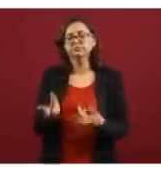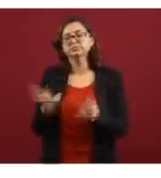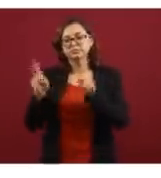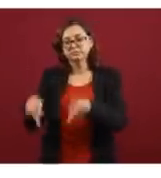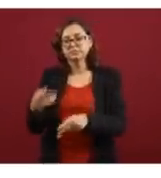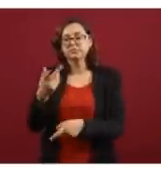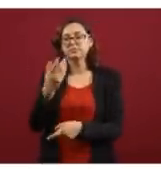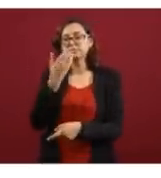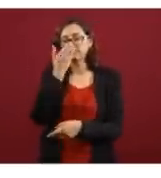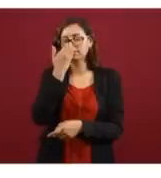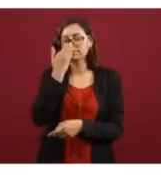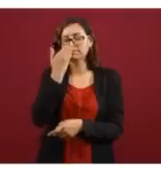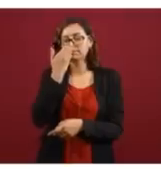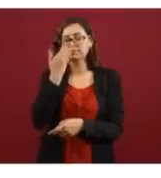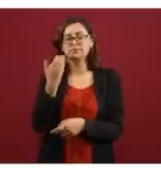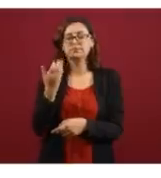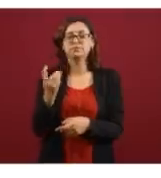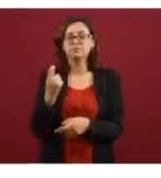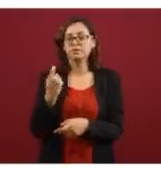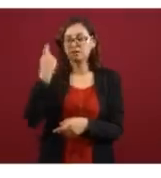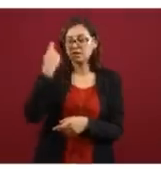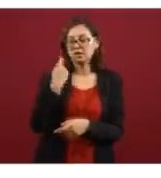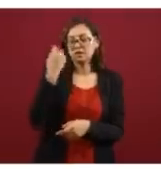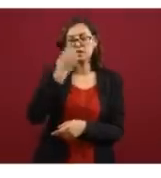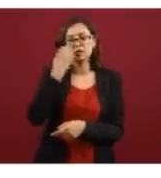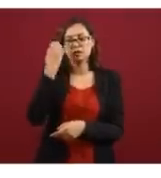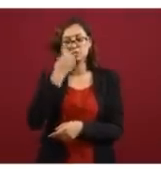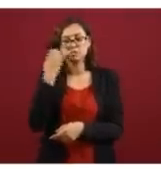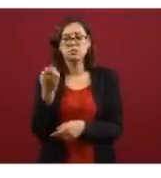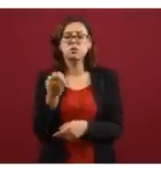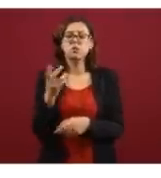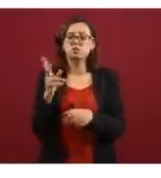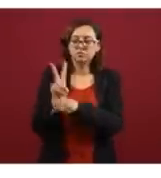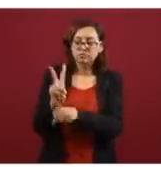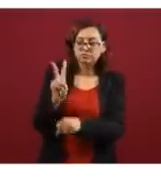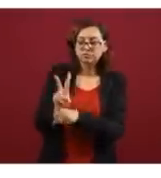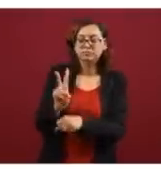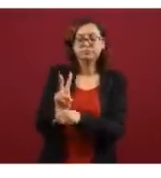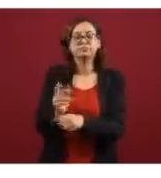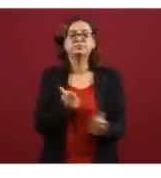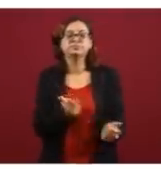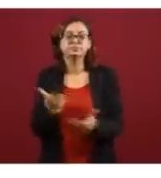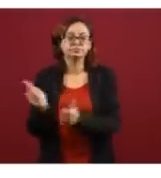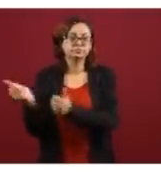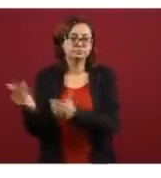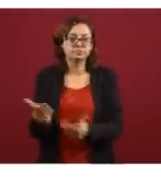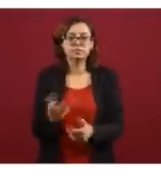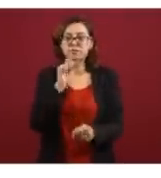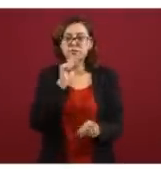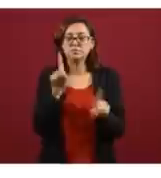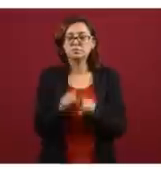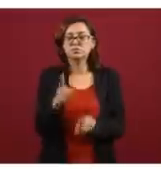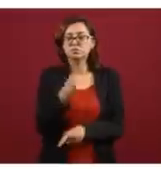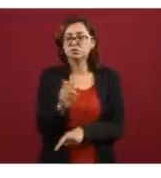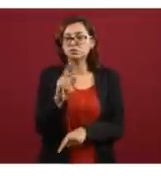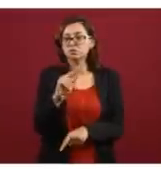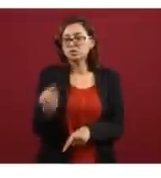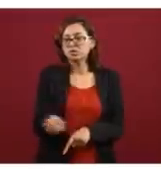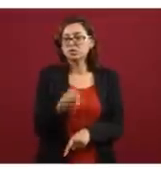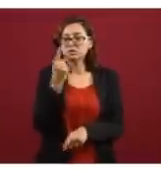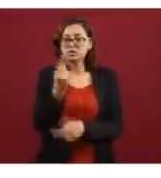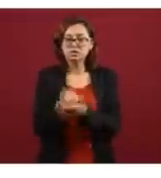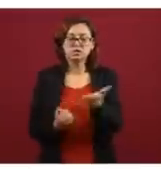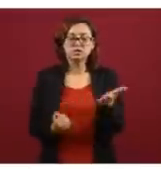funerarios, becas escolares, peritajes y traslados. Y se han emitido 181 resoluciones de